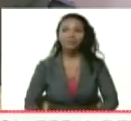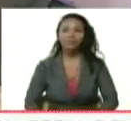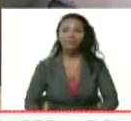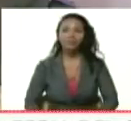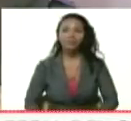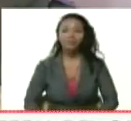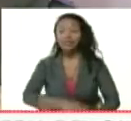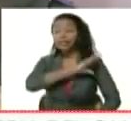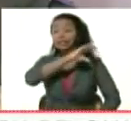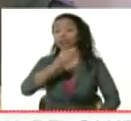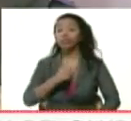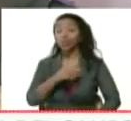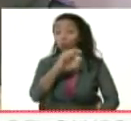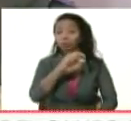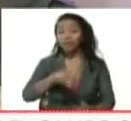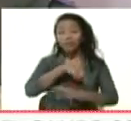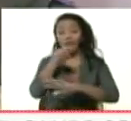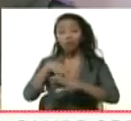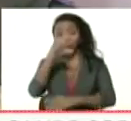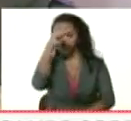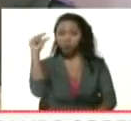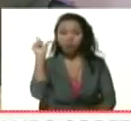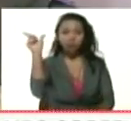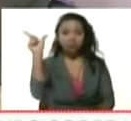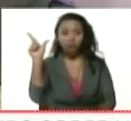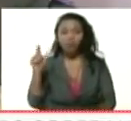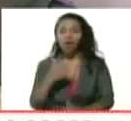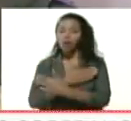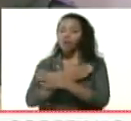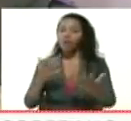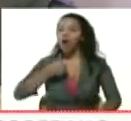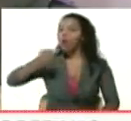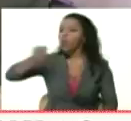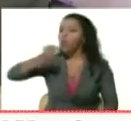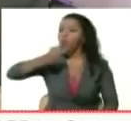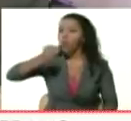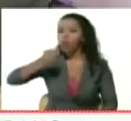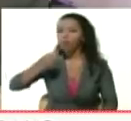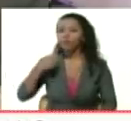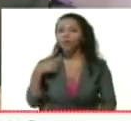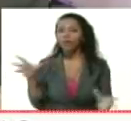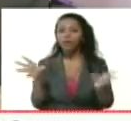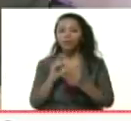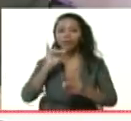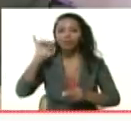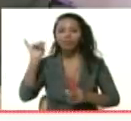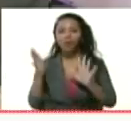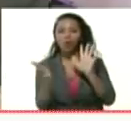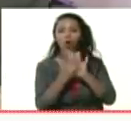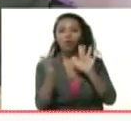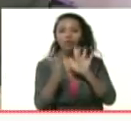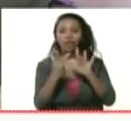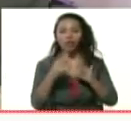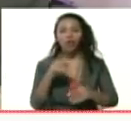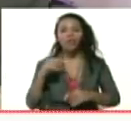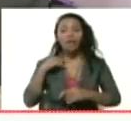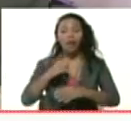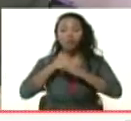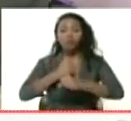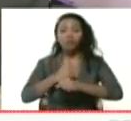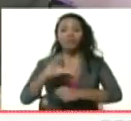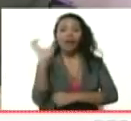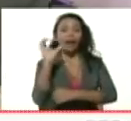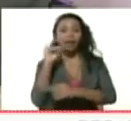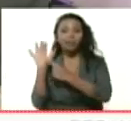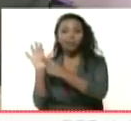La Dirección Nacional del Partido Socialista Unido de Venezuela ofrece una conferencia de prensa. Graya Casella se encuentra en el Poliedro de Caracas y nos